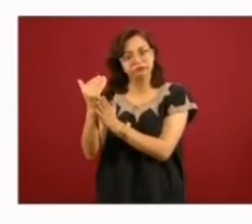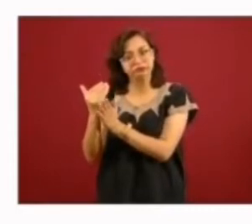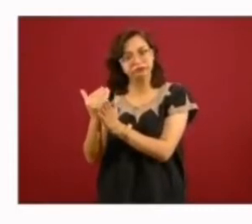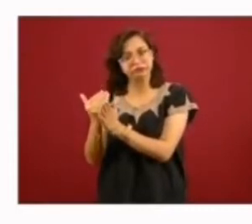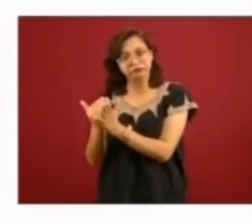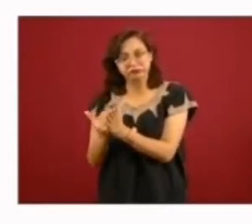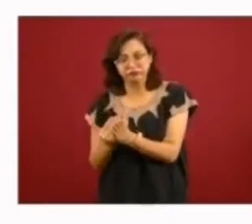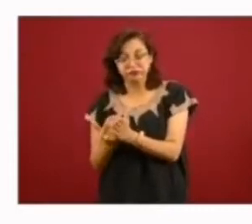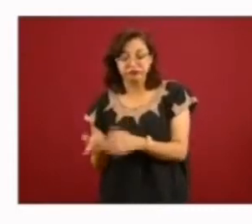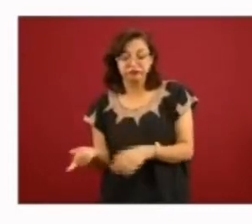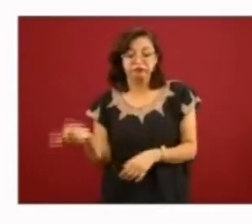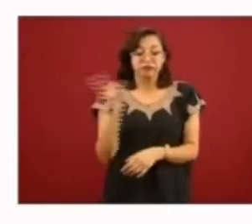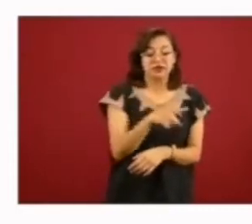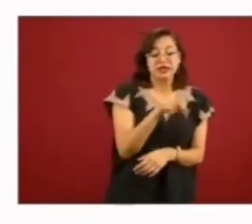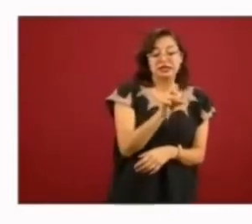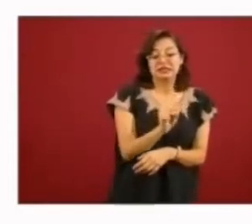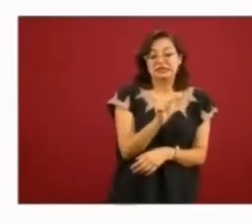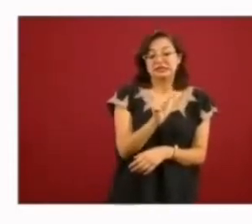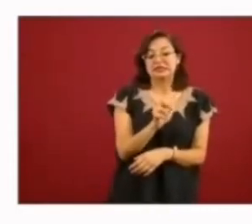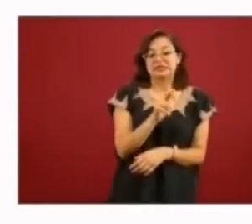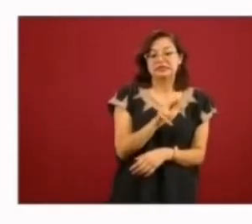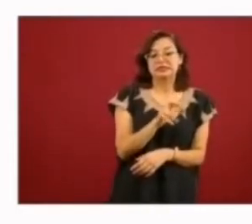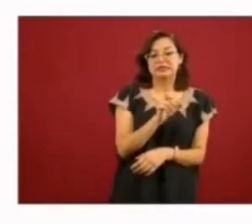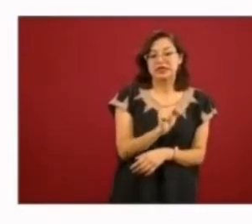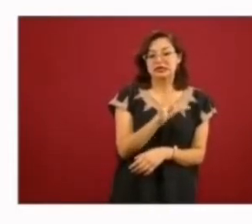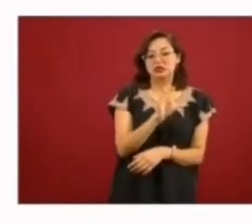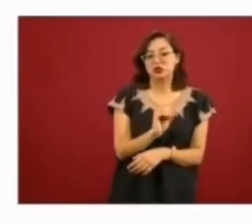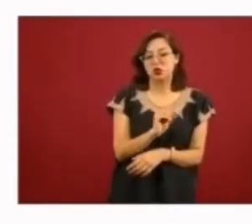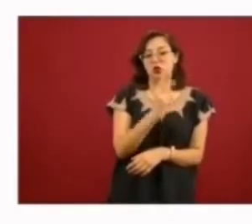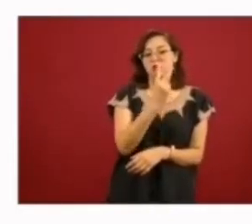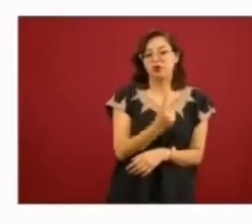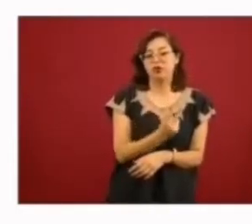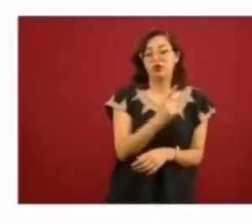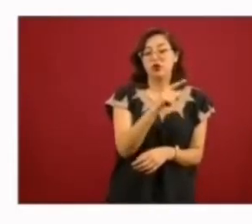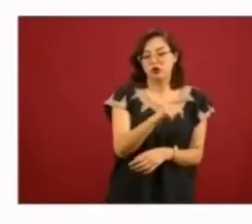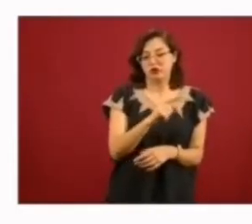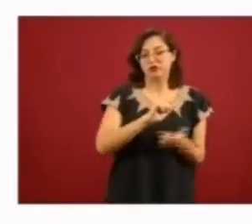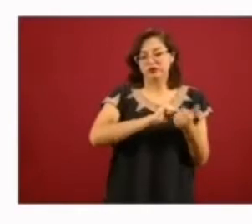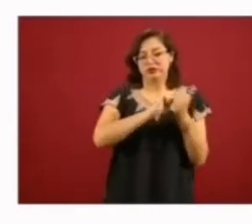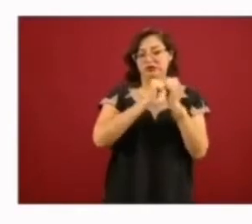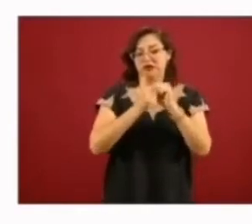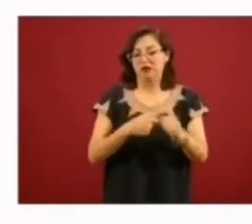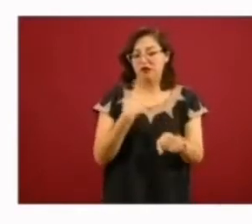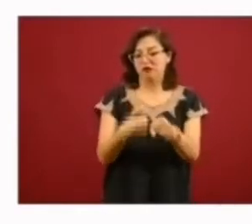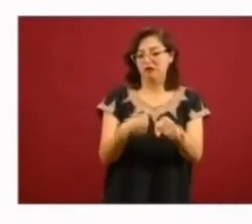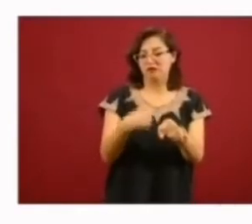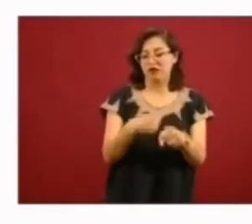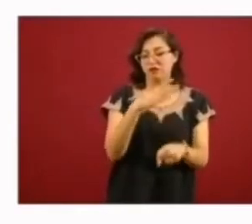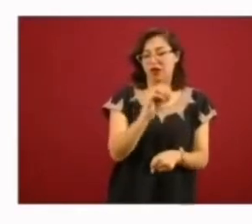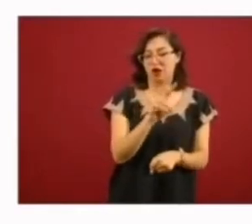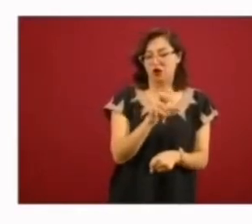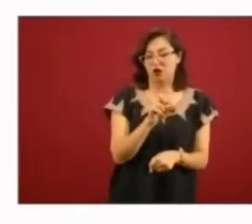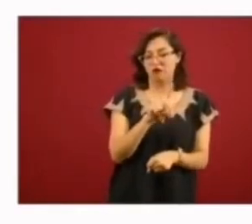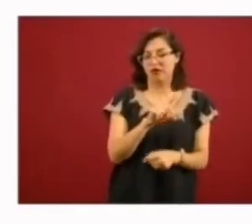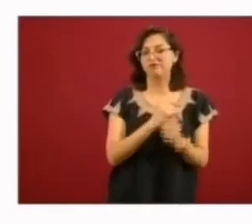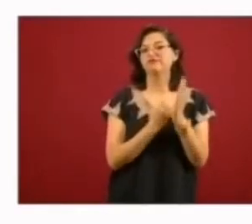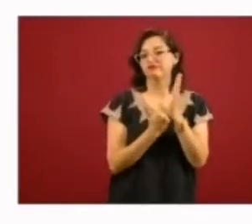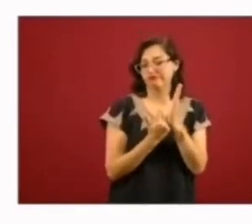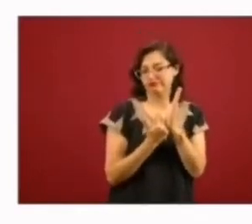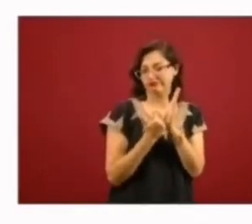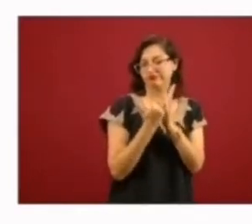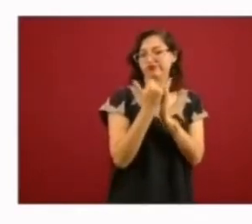el virus SARS-CoV-2 causante de COVID está presente en alrededor de 15%. ¿Qué esperamos